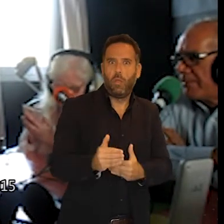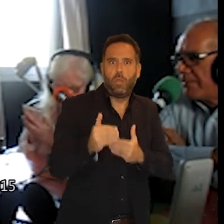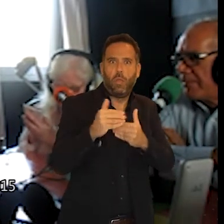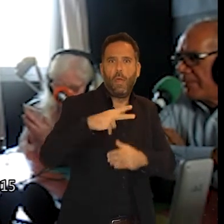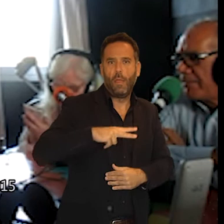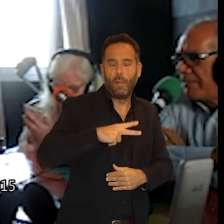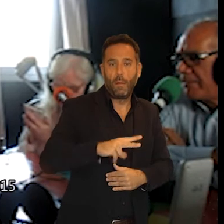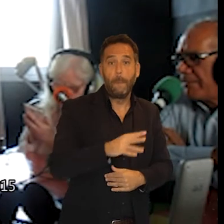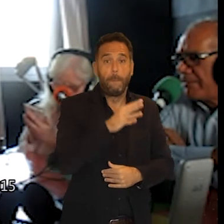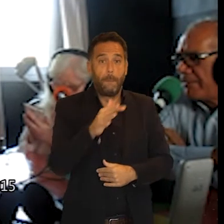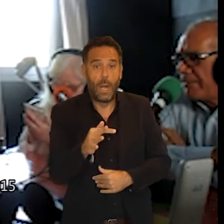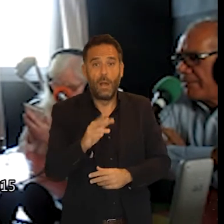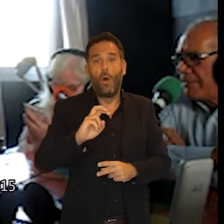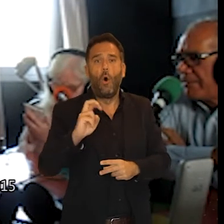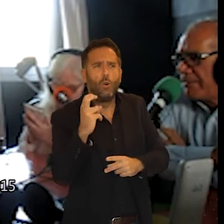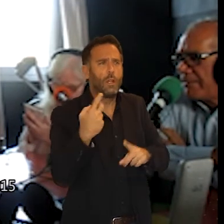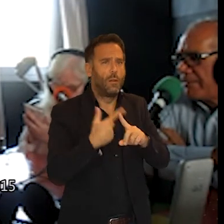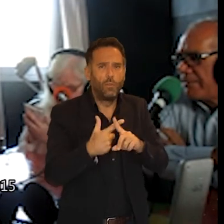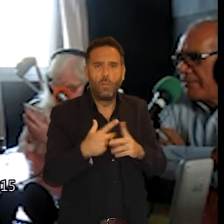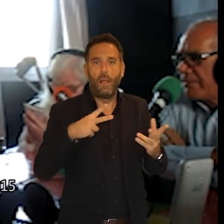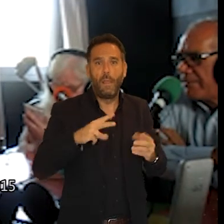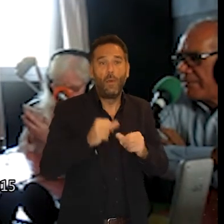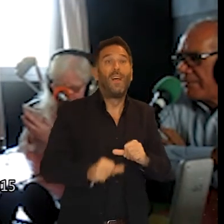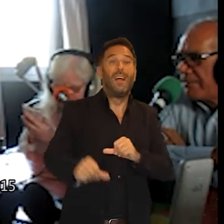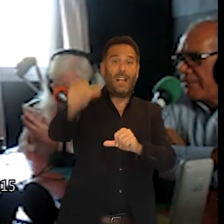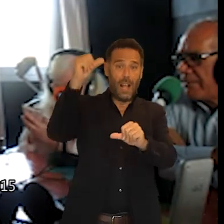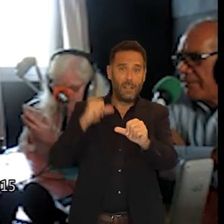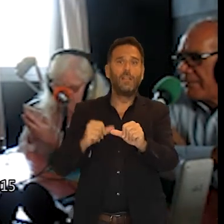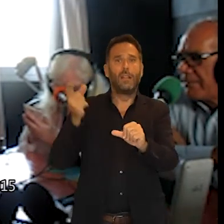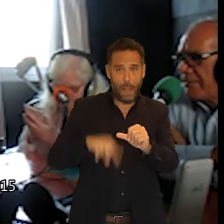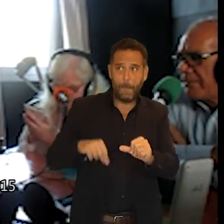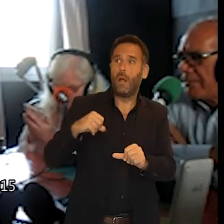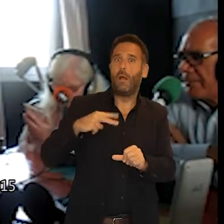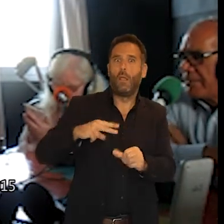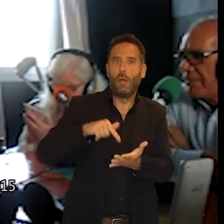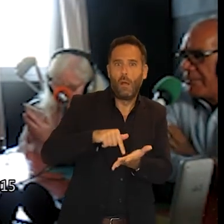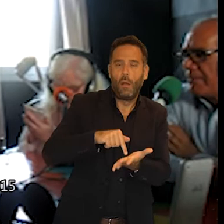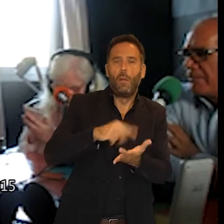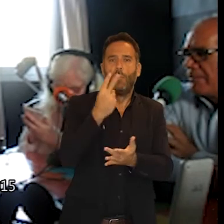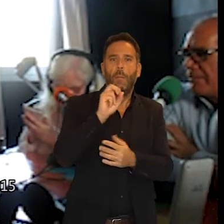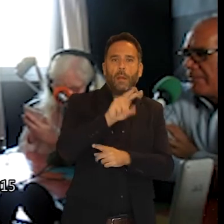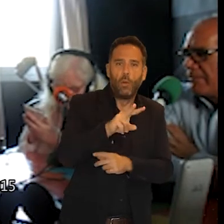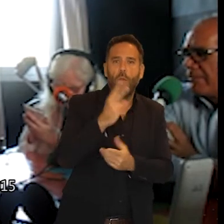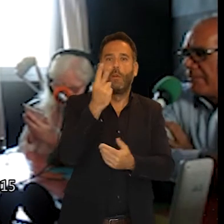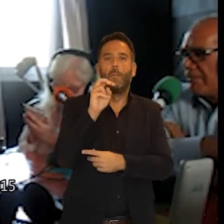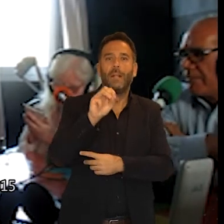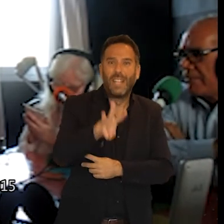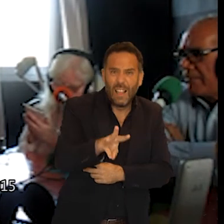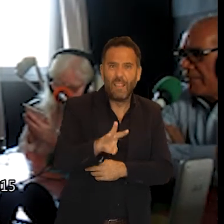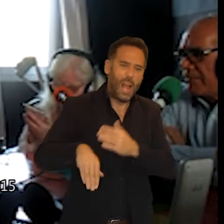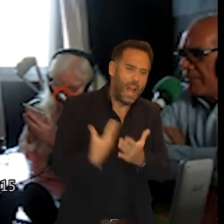aquella otra deuda derivada del ejercicio anterior, en especial referida a los años 2012 y 2013.